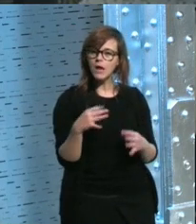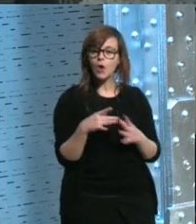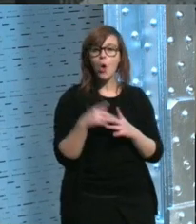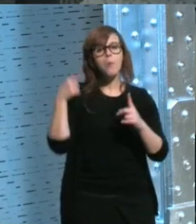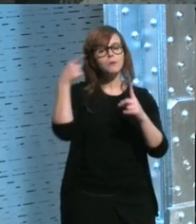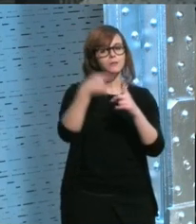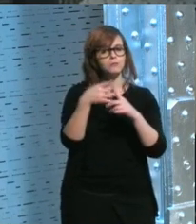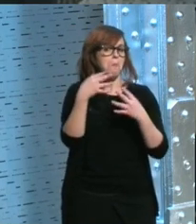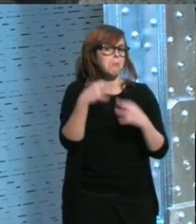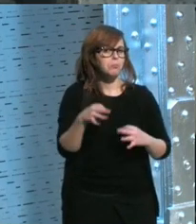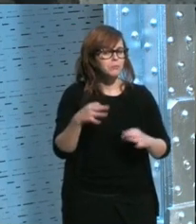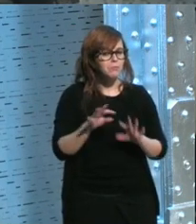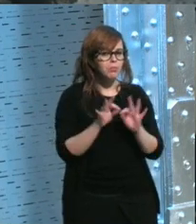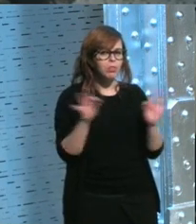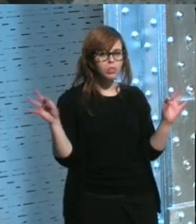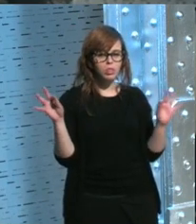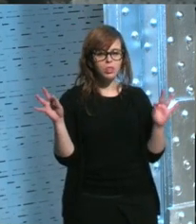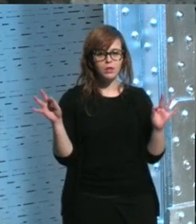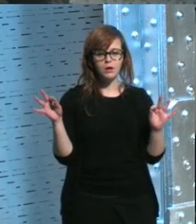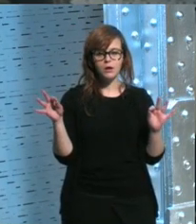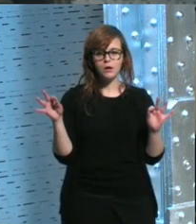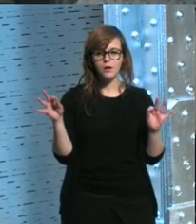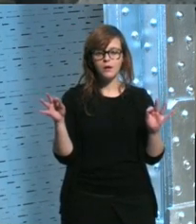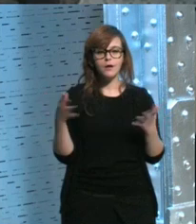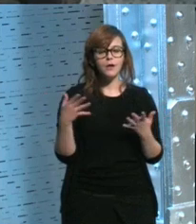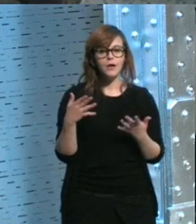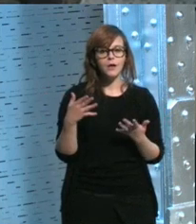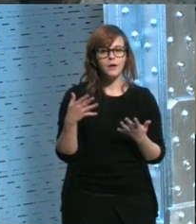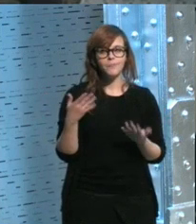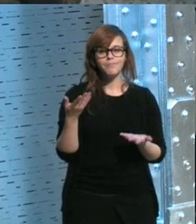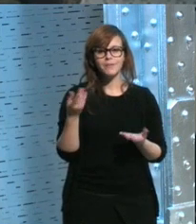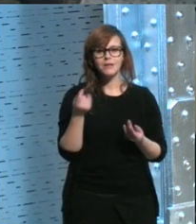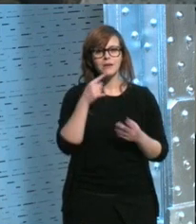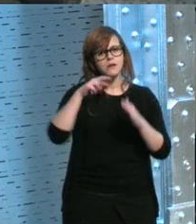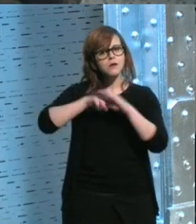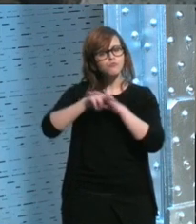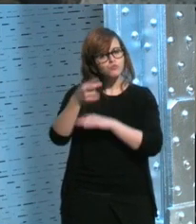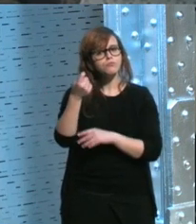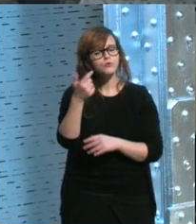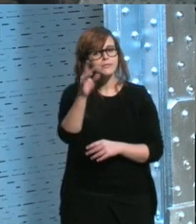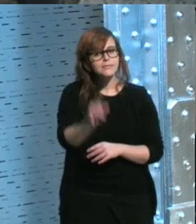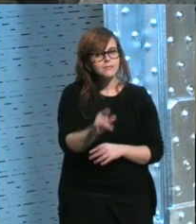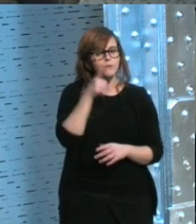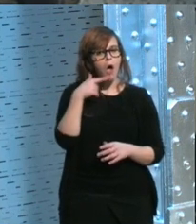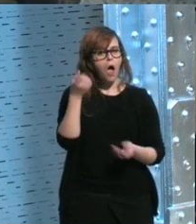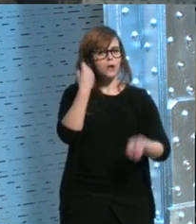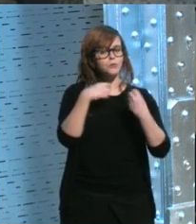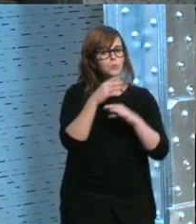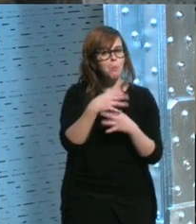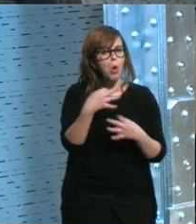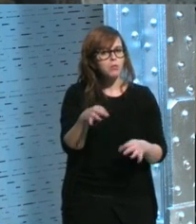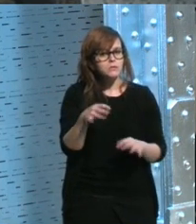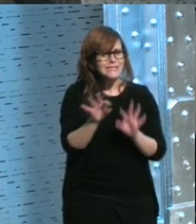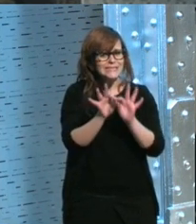pretensión modesta, y hacerlo muy simple. O sea, es pocos recursos, actitud modesta,